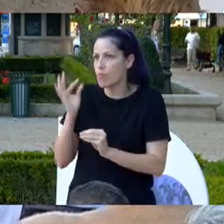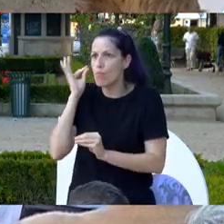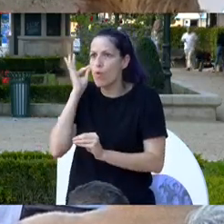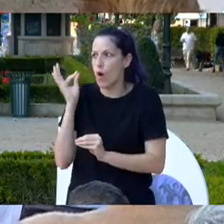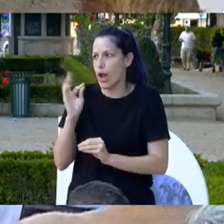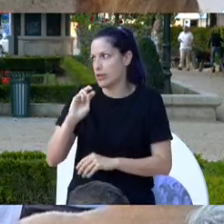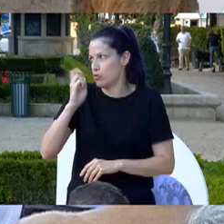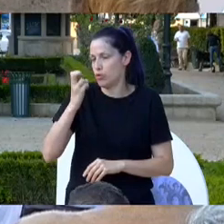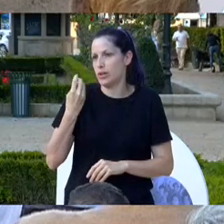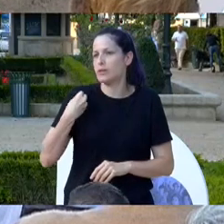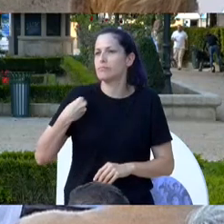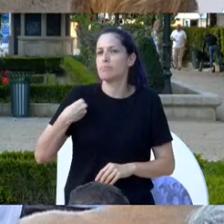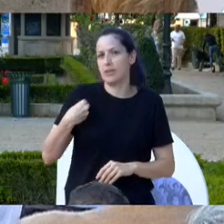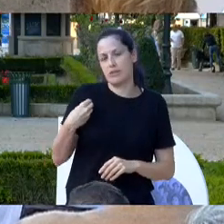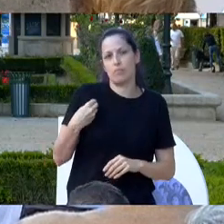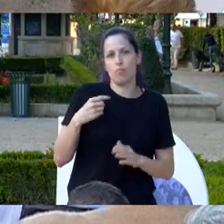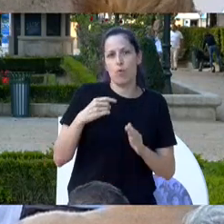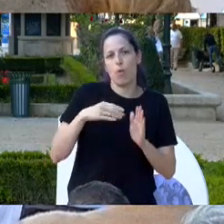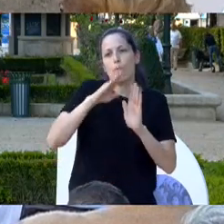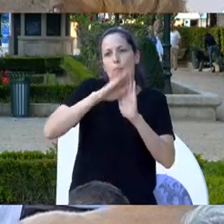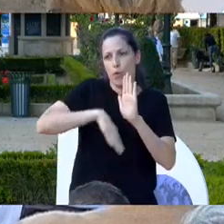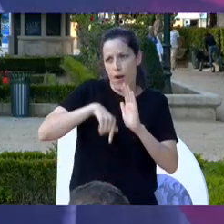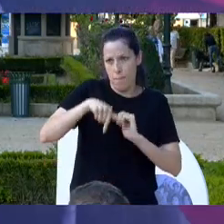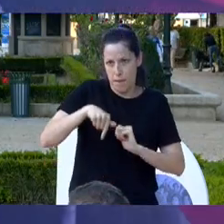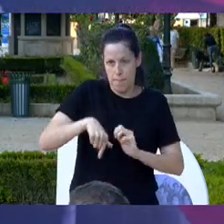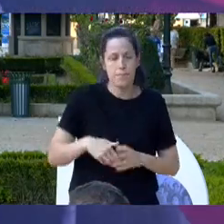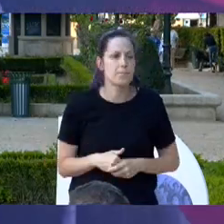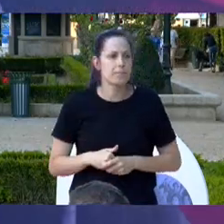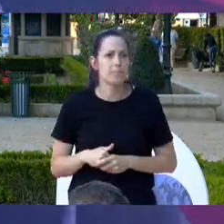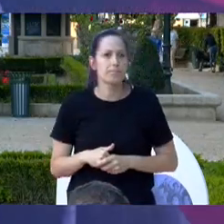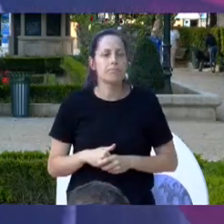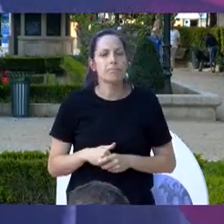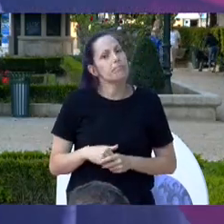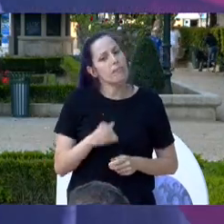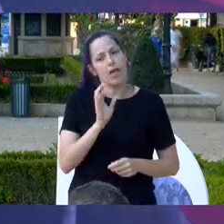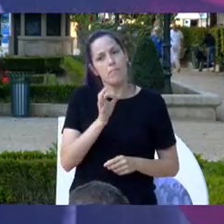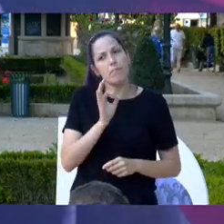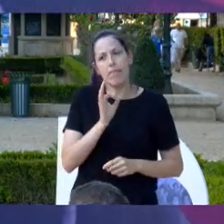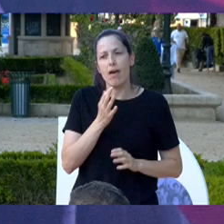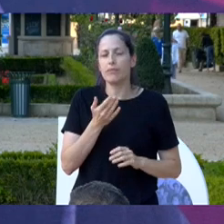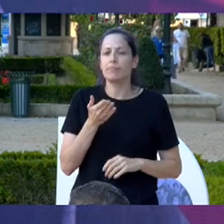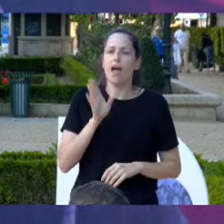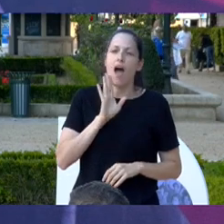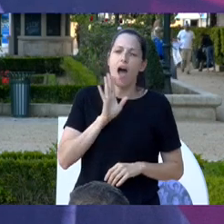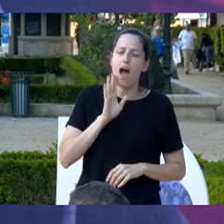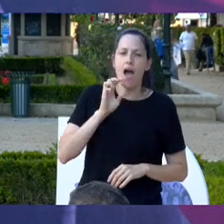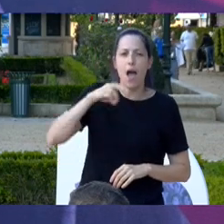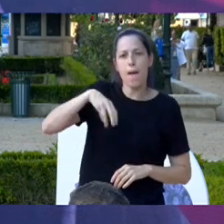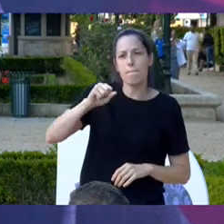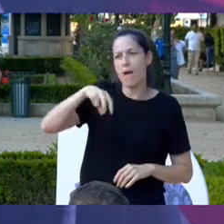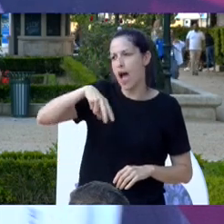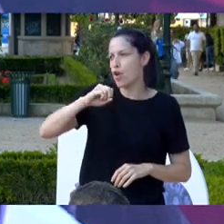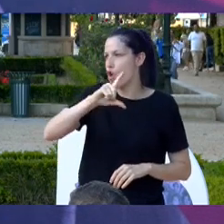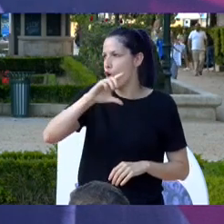nosa colección. Sí, bueno, eso hai que dar un pasiño para atrás, ¿no? Estamos, falaba antes Manolo